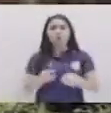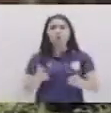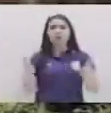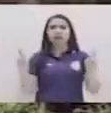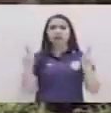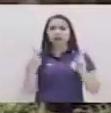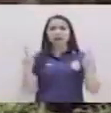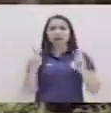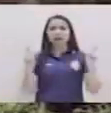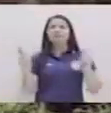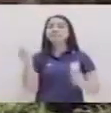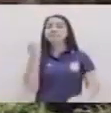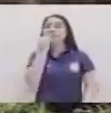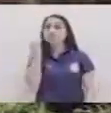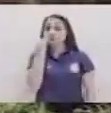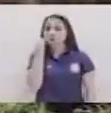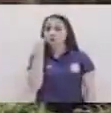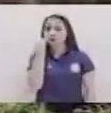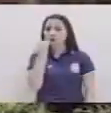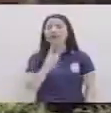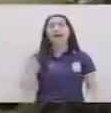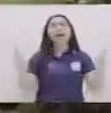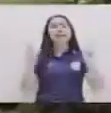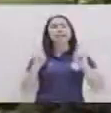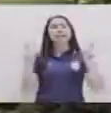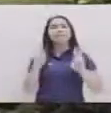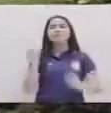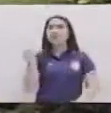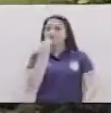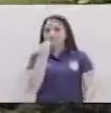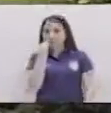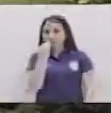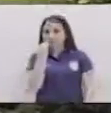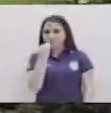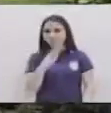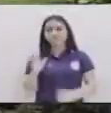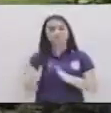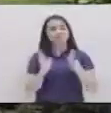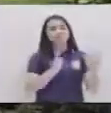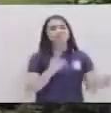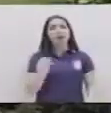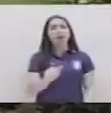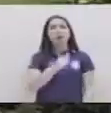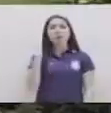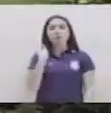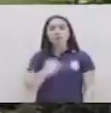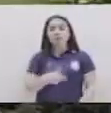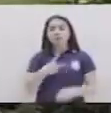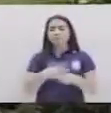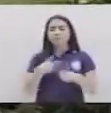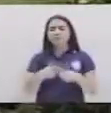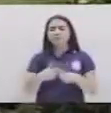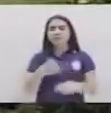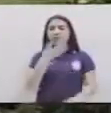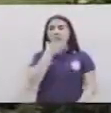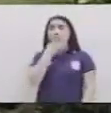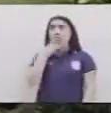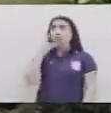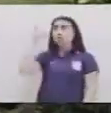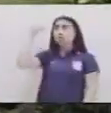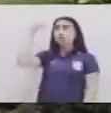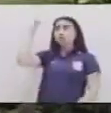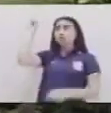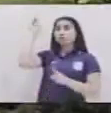quedaría así, refacción. Luego tenemos la frase que Dios te bendiga y para